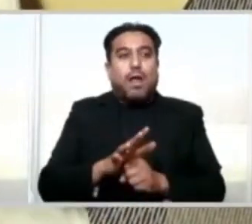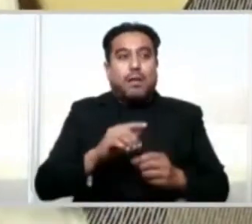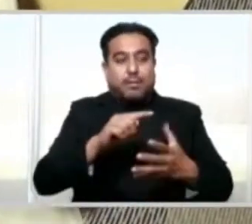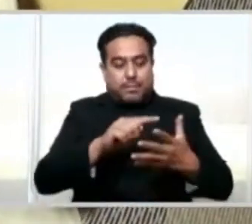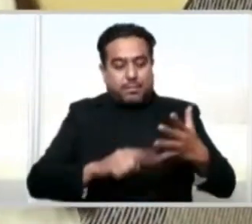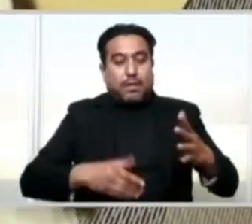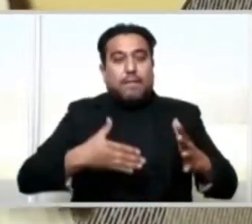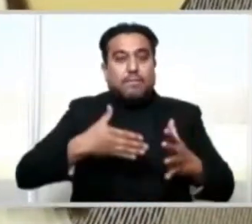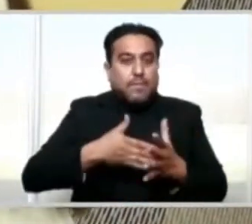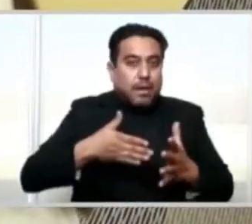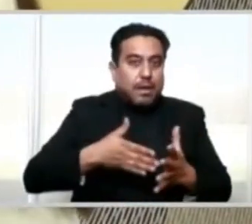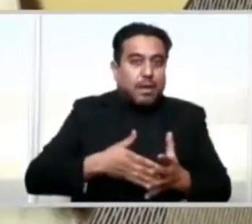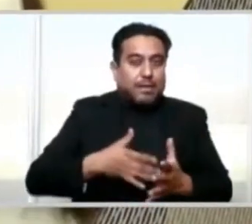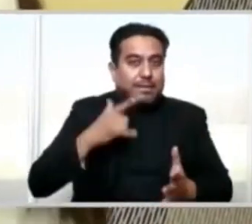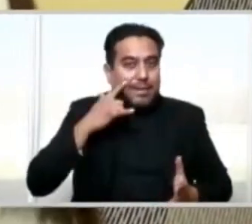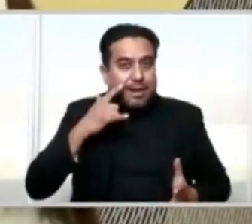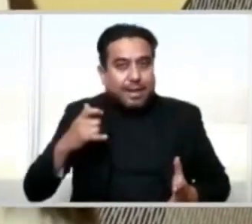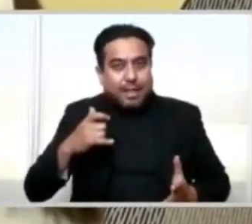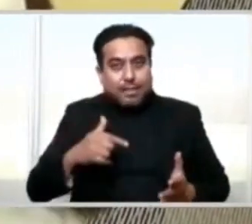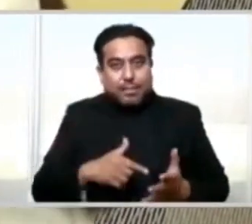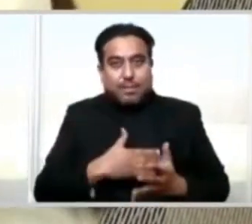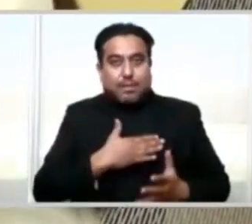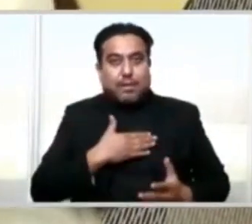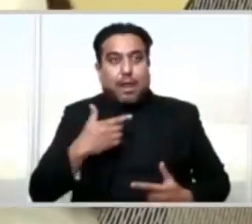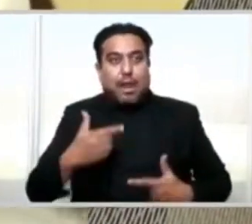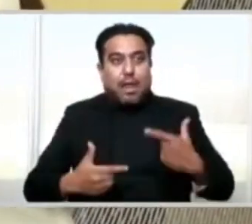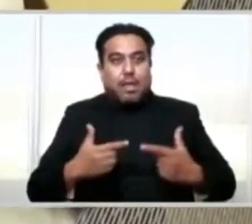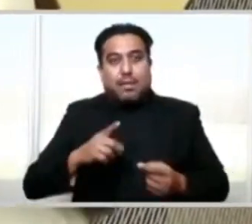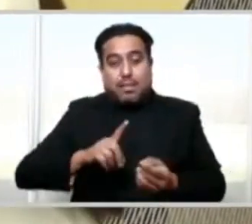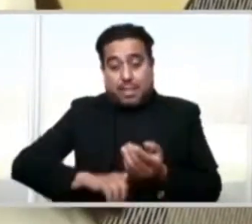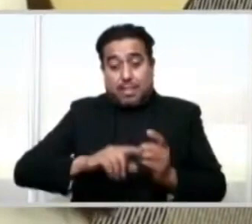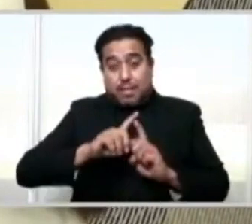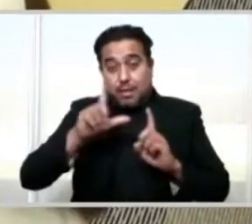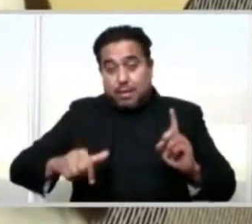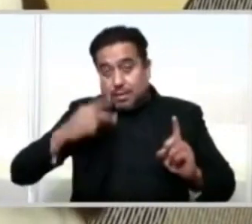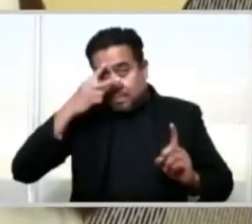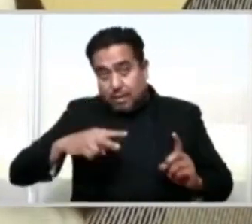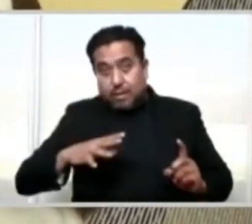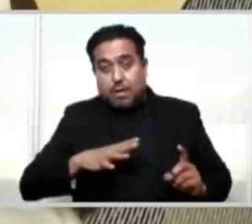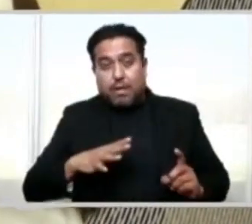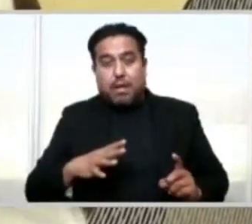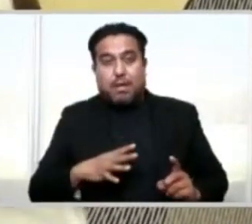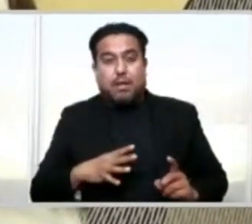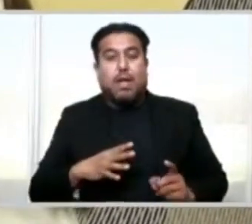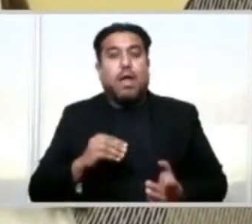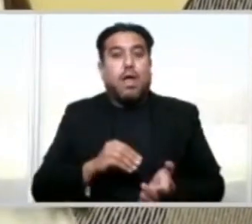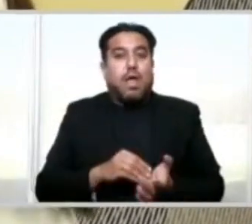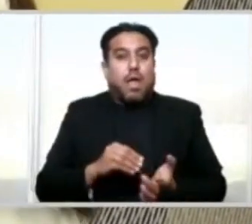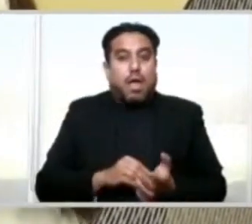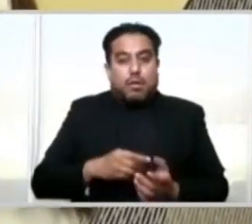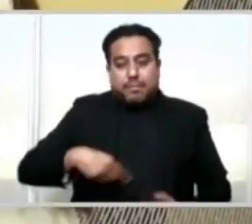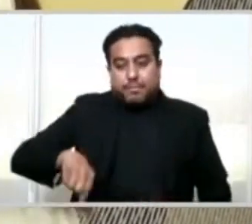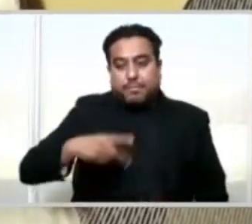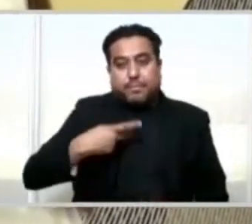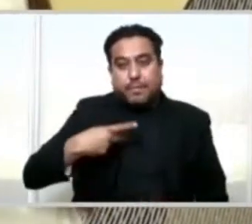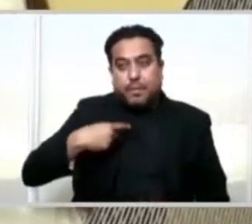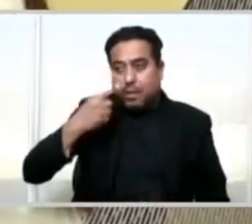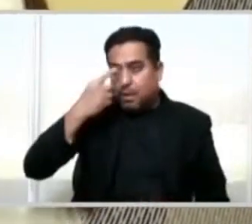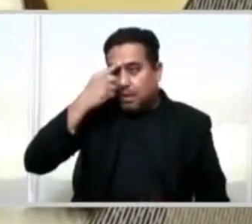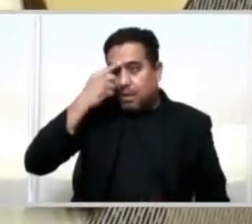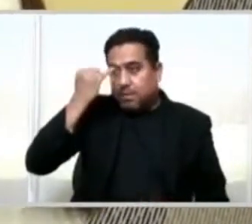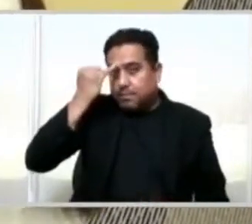barreras y retos que enfrenta la lactancia materna en nuestro país, se encuentran la prevalencia de creencias y